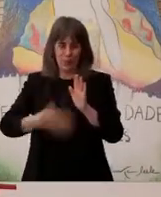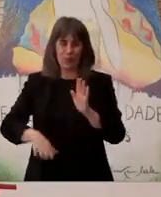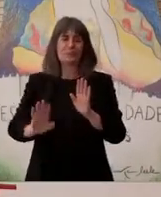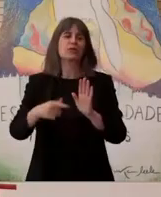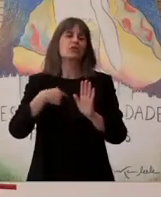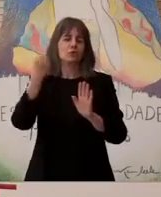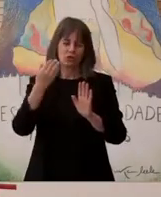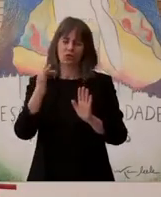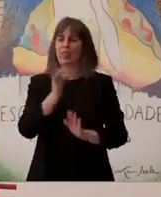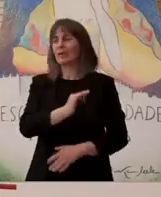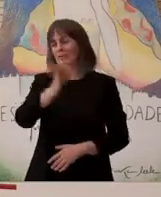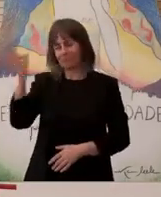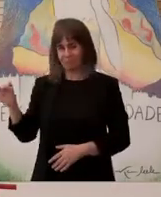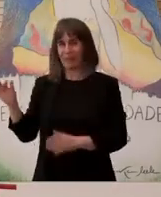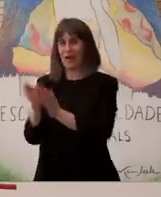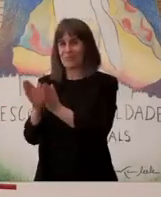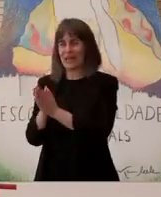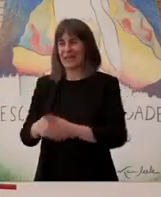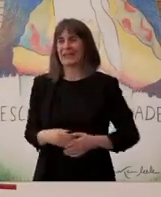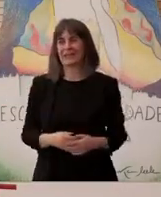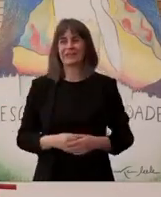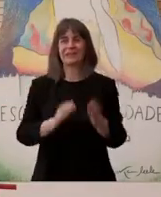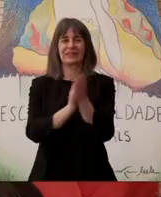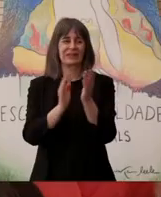dejar sitio a mis compañeros